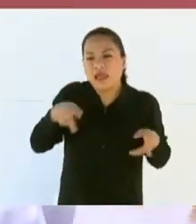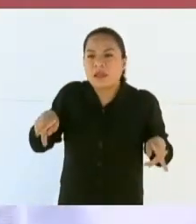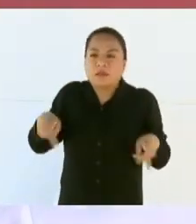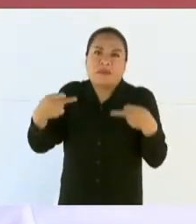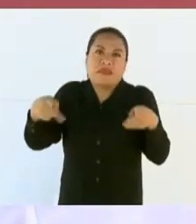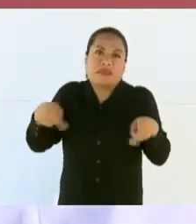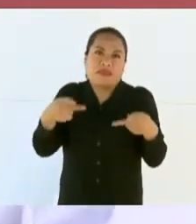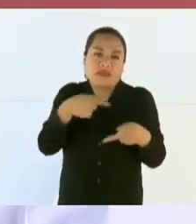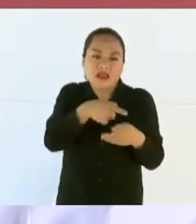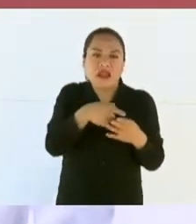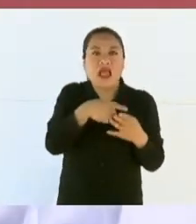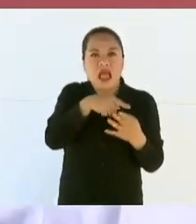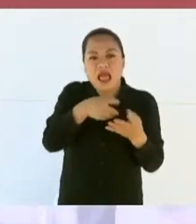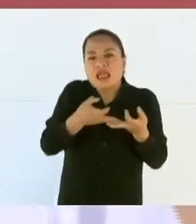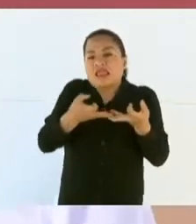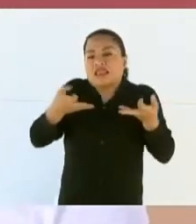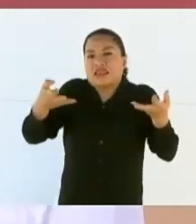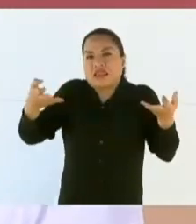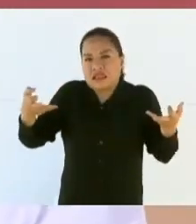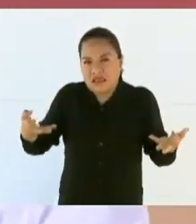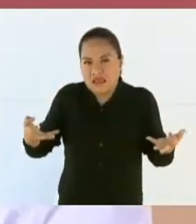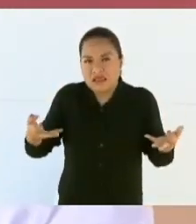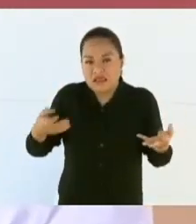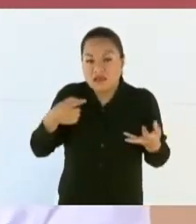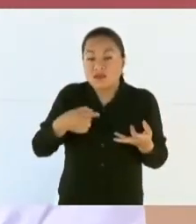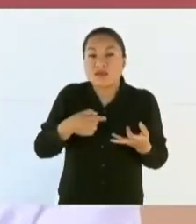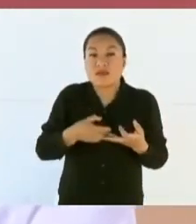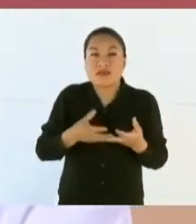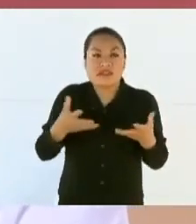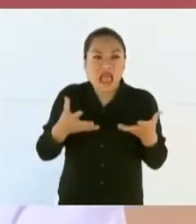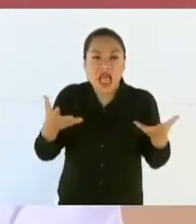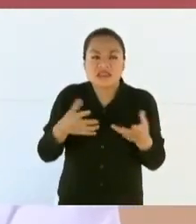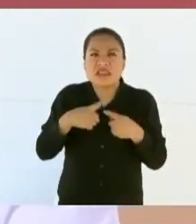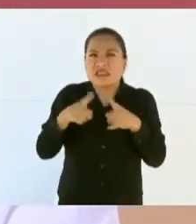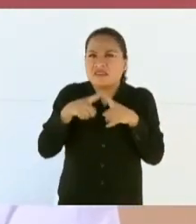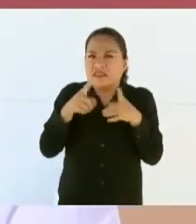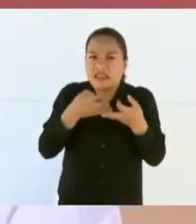Así se formaron grandes latifundios.